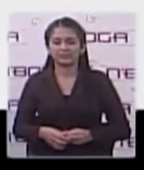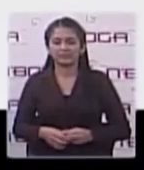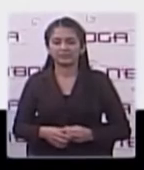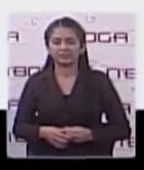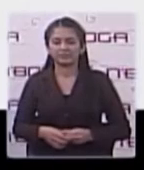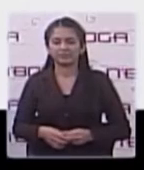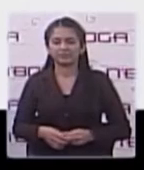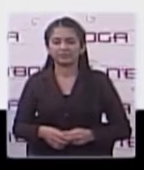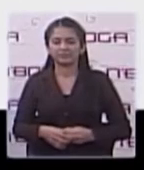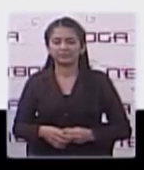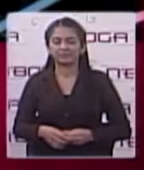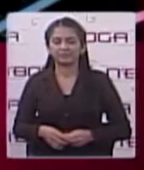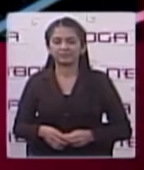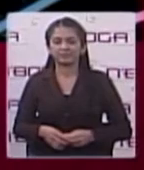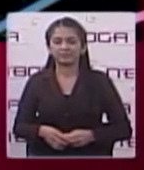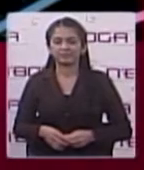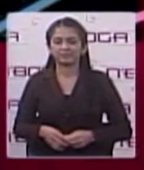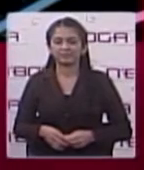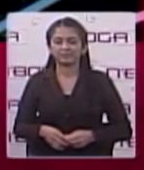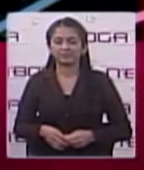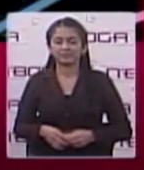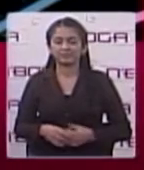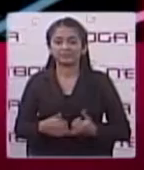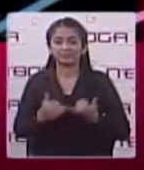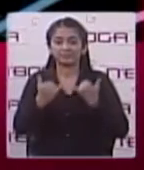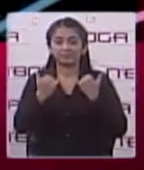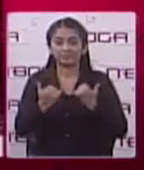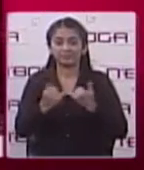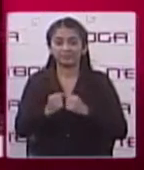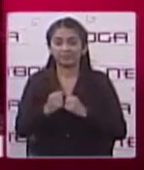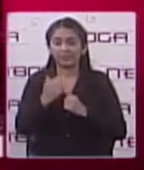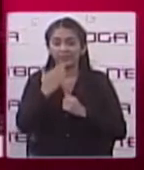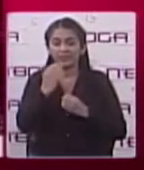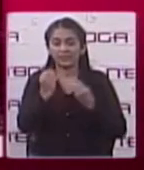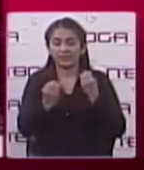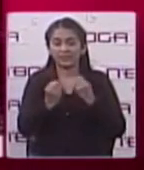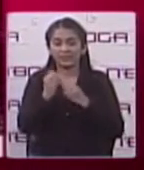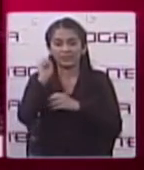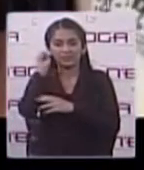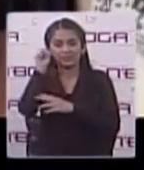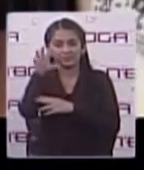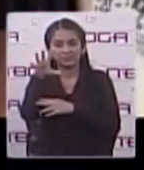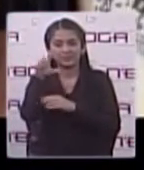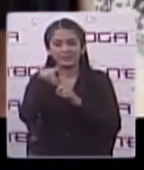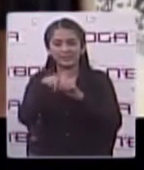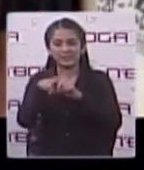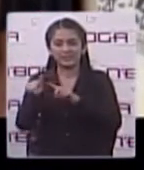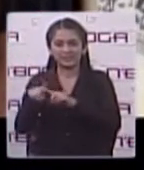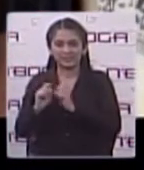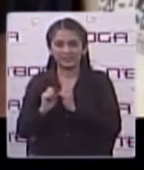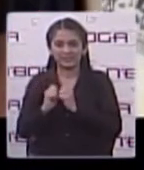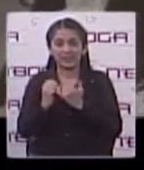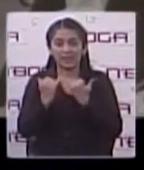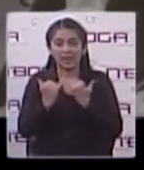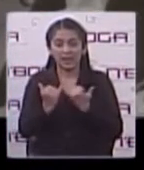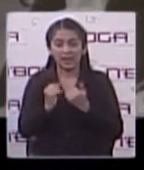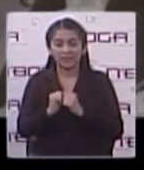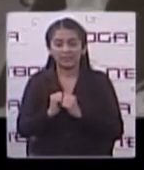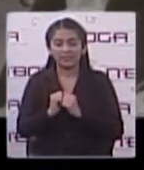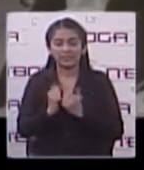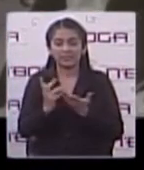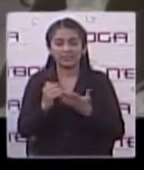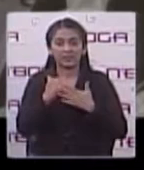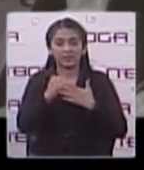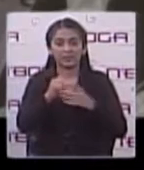El Ecuador Póster Bienal busca ser el eje rector de la comunicación visual del nuevo continente, enfocado a ser un evento académico, profesional